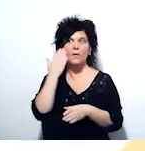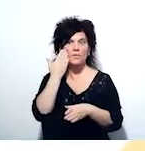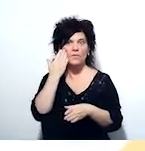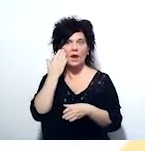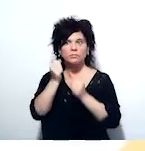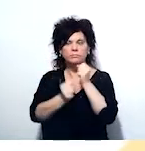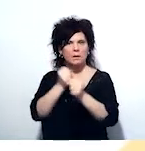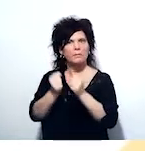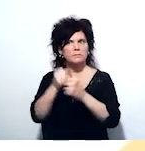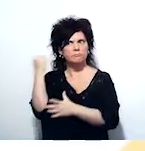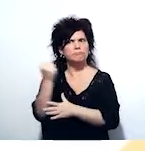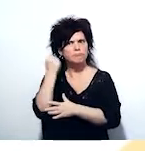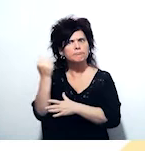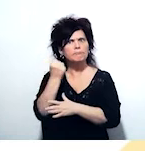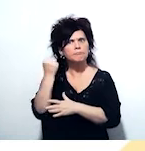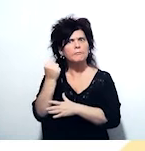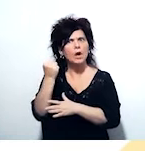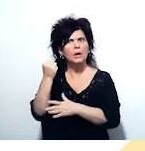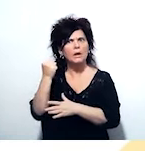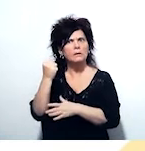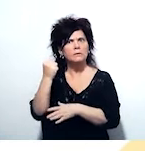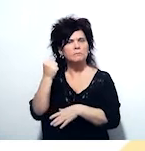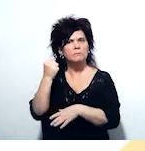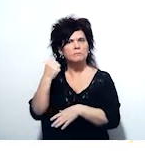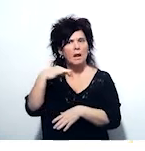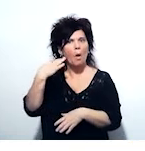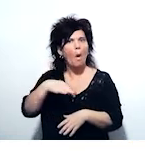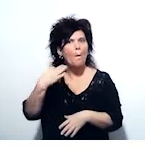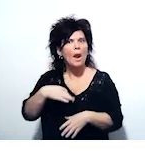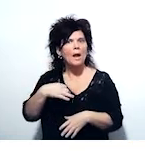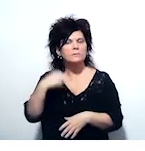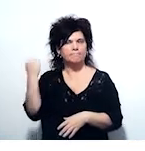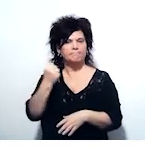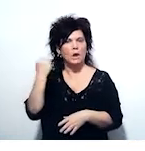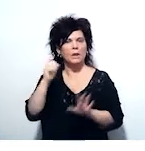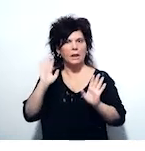muy grande, es una obligación importante.